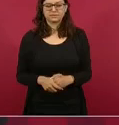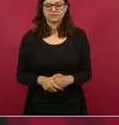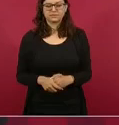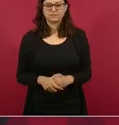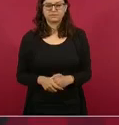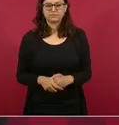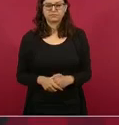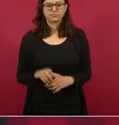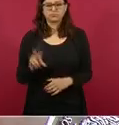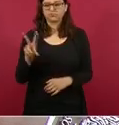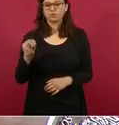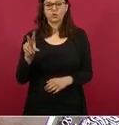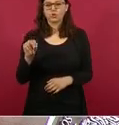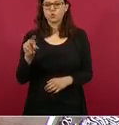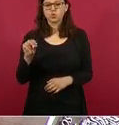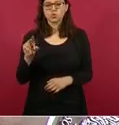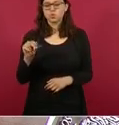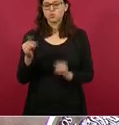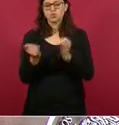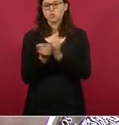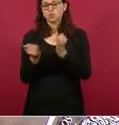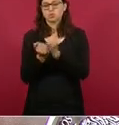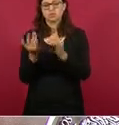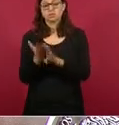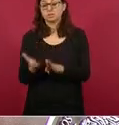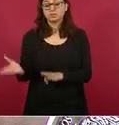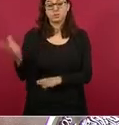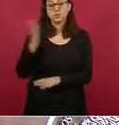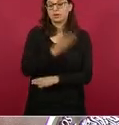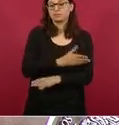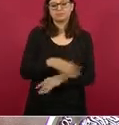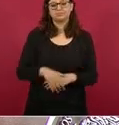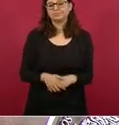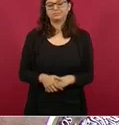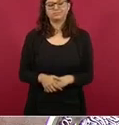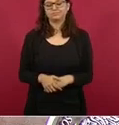Ya no es el tiempo de antes. Si fuese como antes,